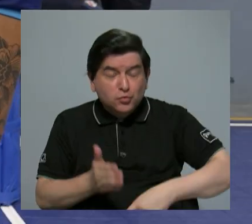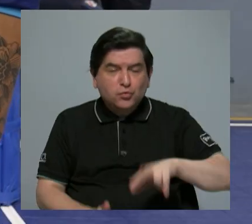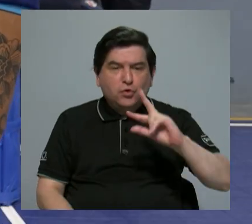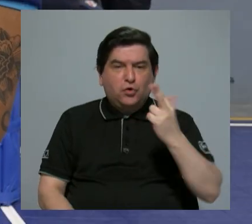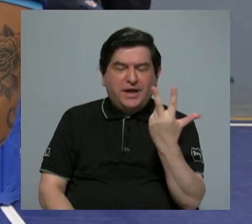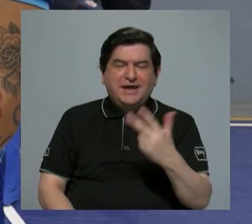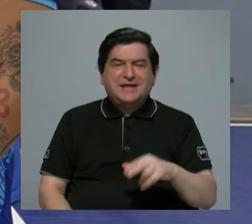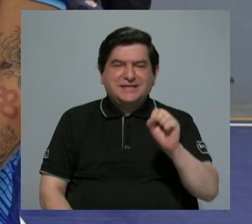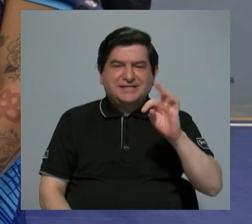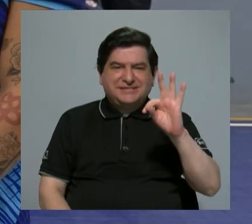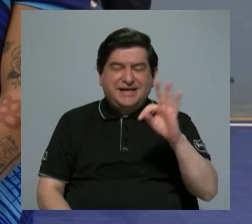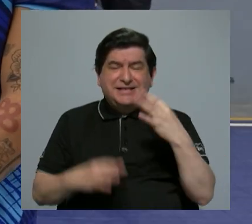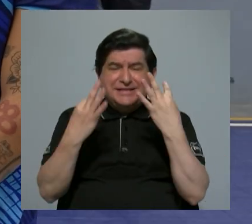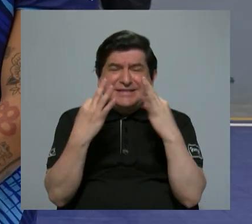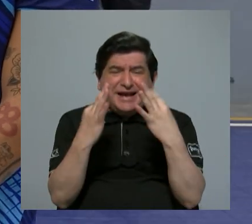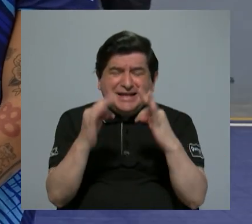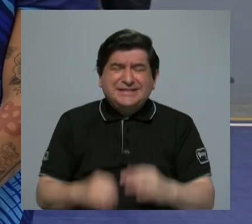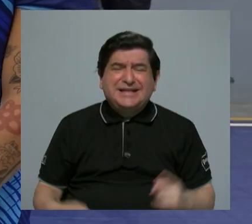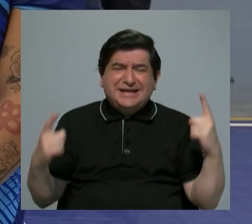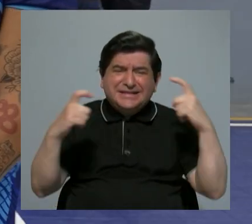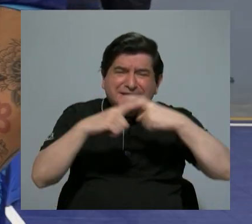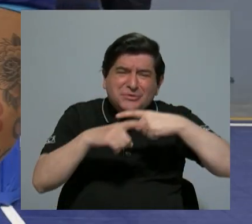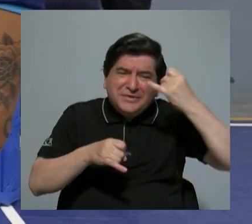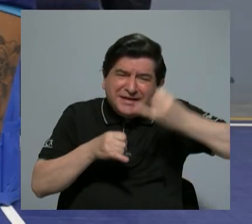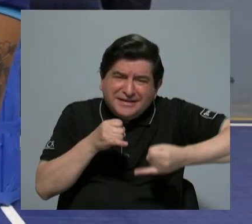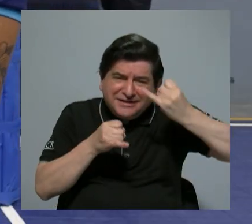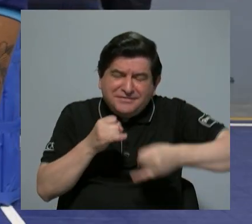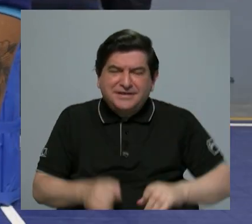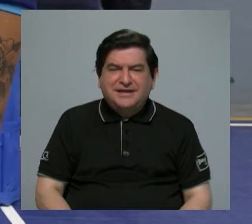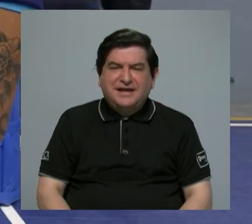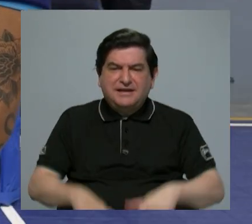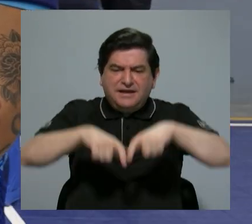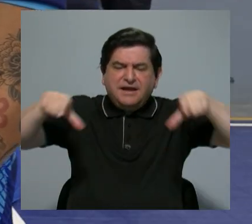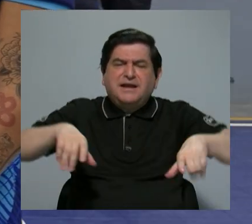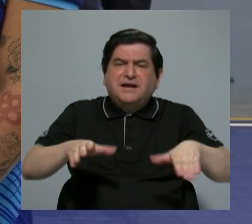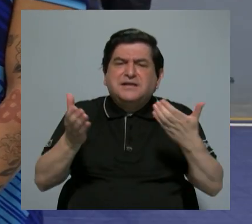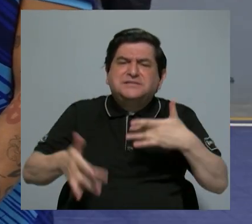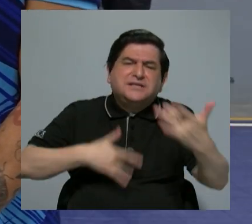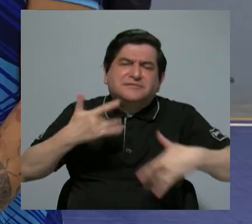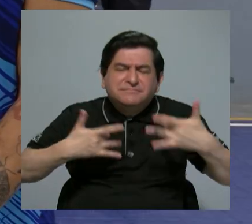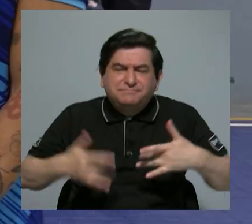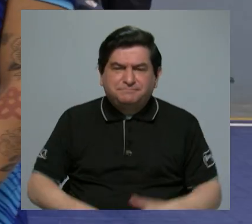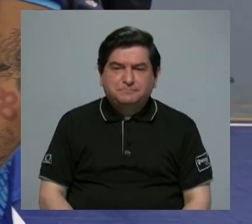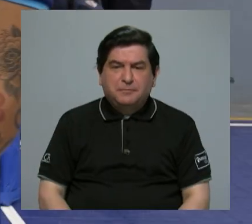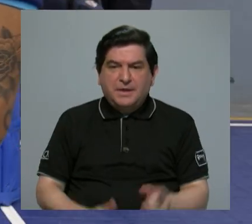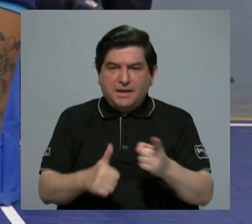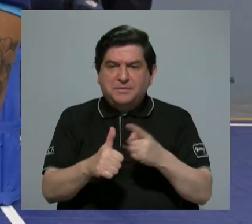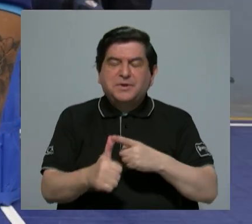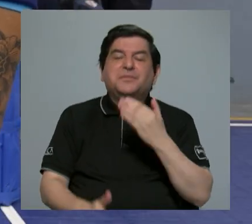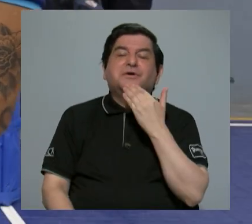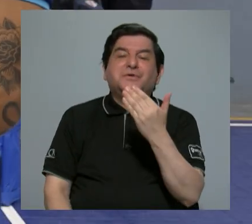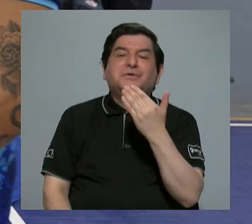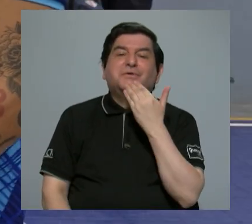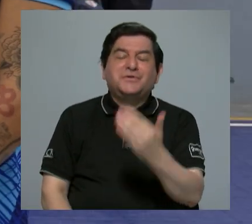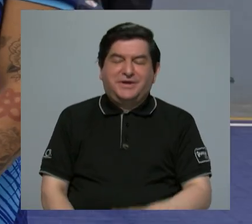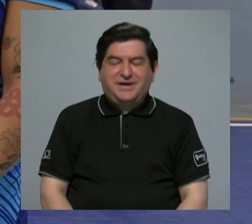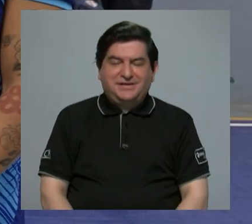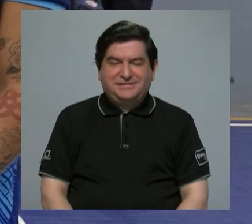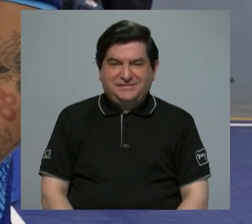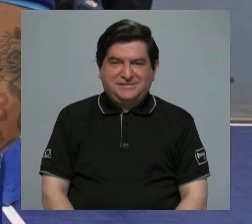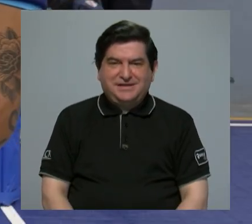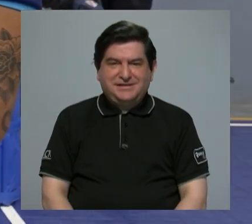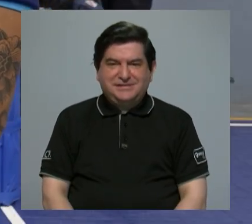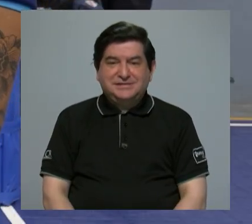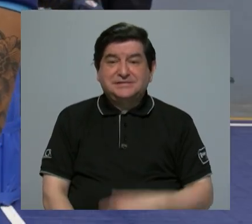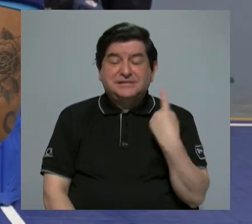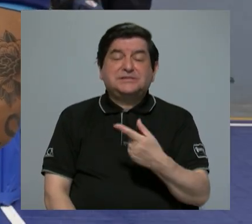en el tercer set, intentaron complicarlo un poquito hacia el final. ¿Cómo se vivió de cancha? Ok, bueno, primero que todo, gracias a la Universidad de